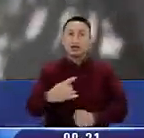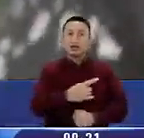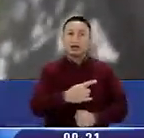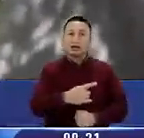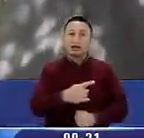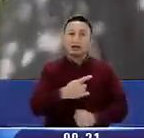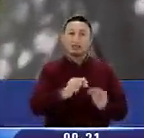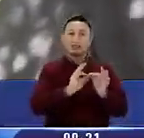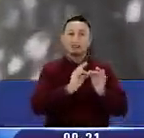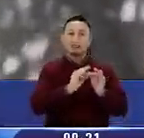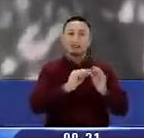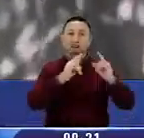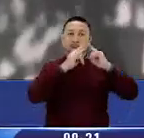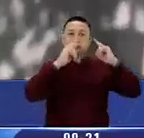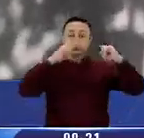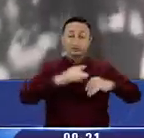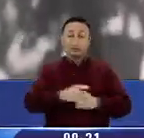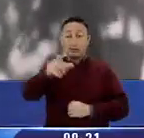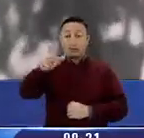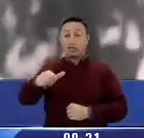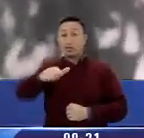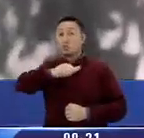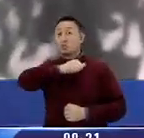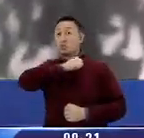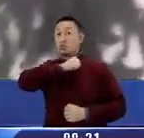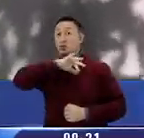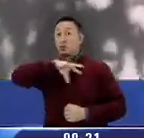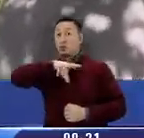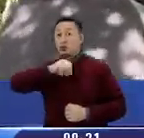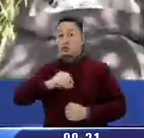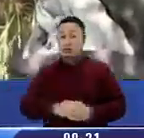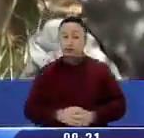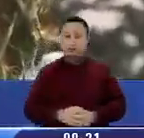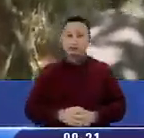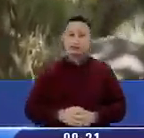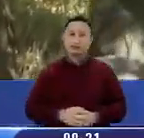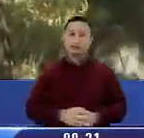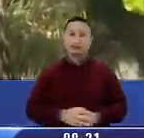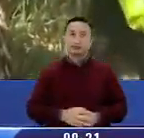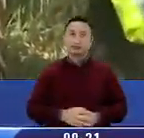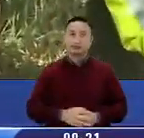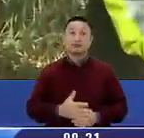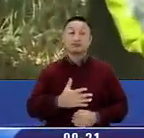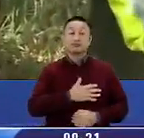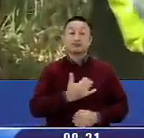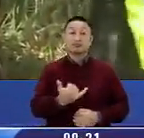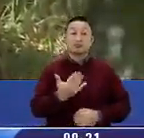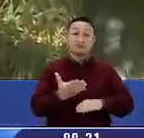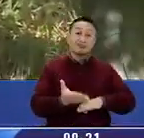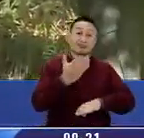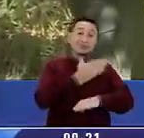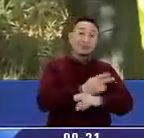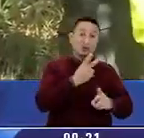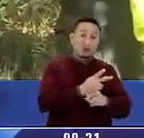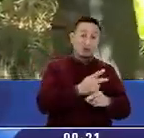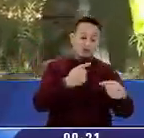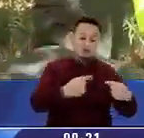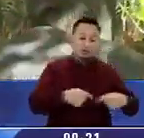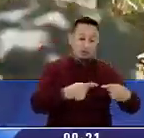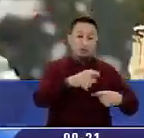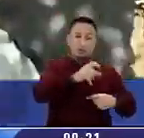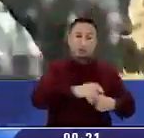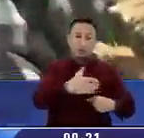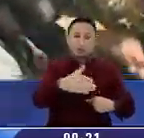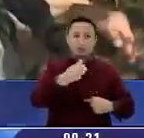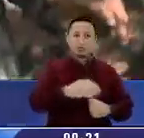para inclusive para poder amedrentar a las personas del momento que se encuentran afuera y tratar de delinquir. Pero nosotros como acción preventiva hacemos esto todos los días, retiramos habitantes de calle,